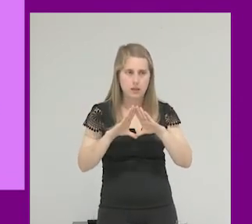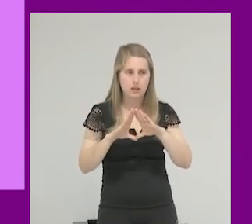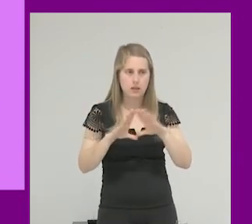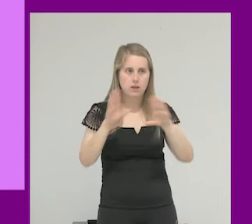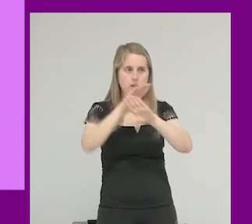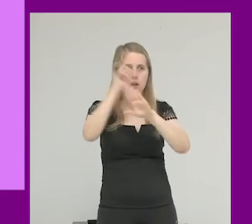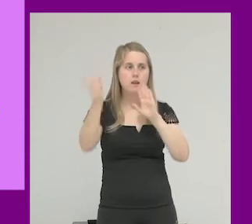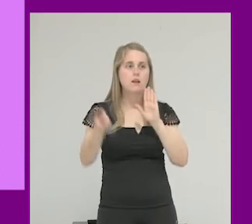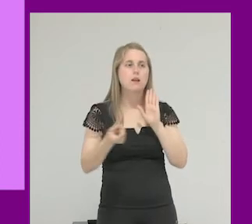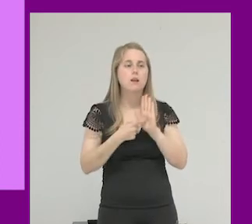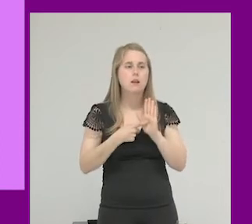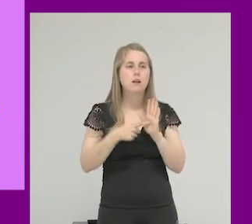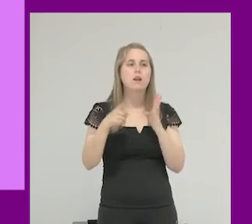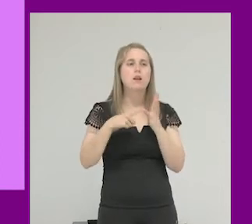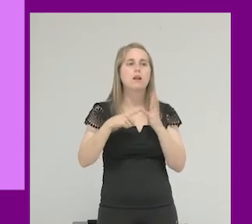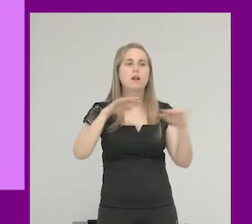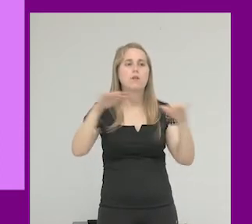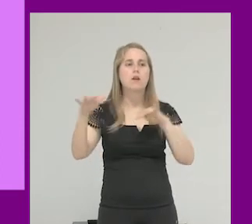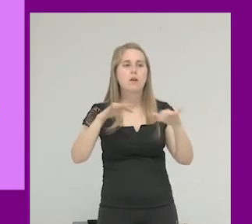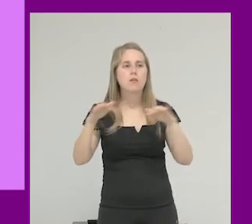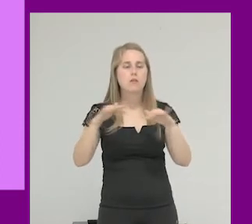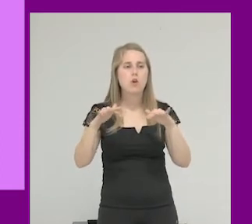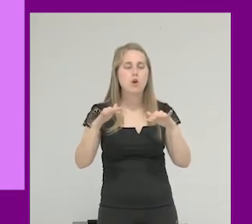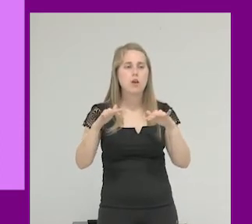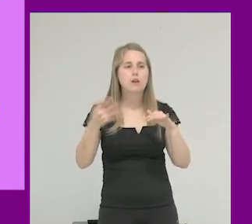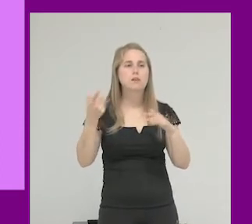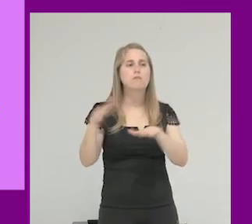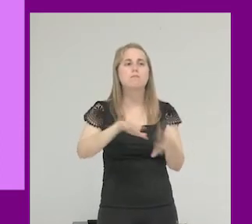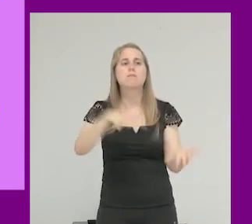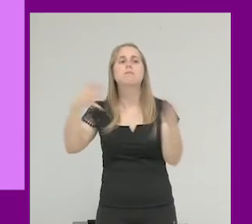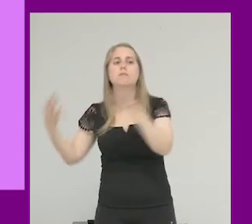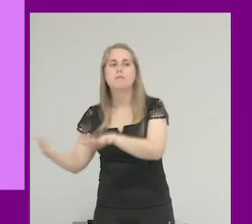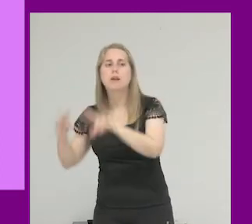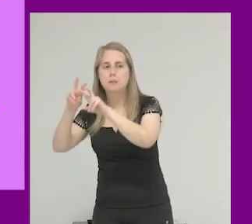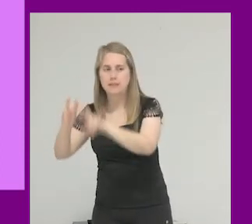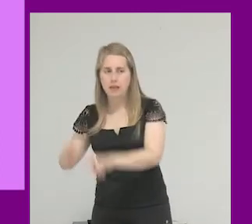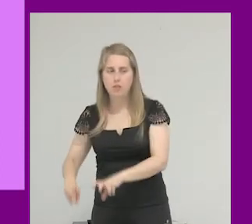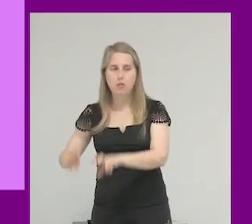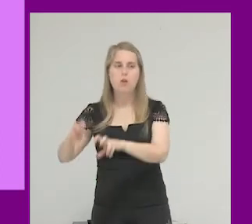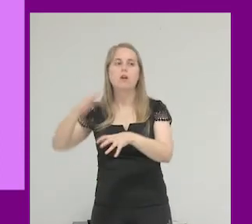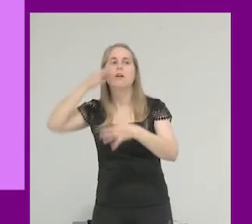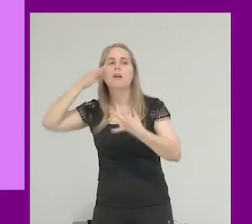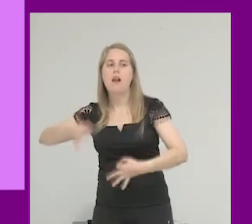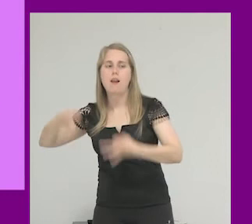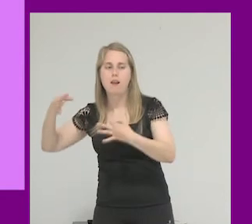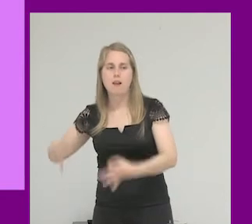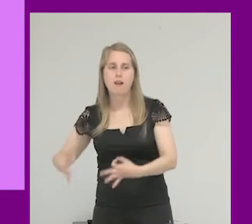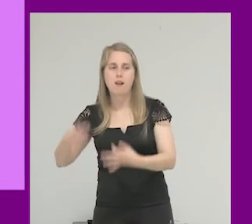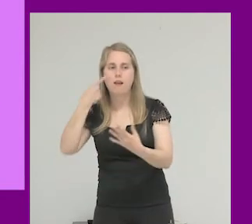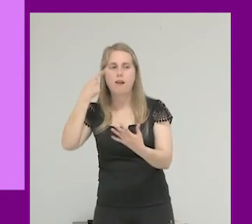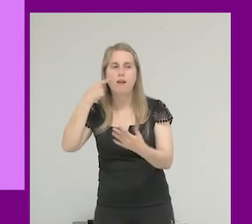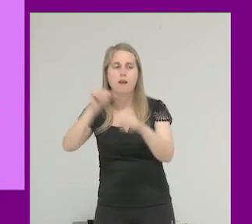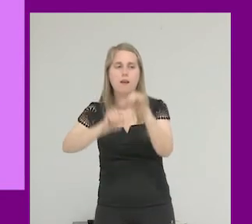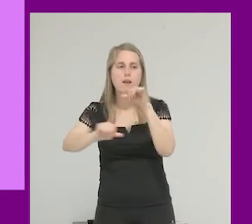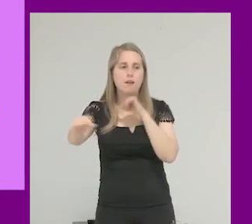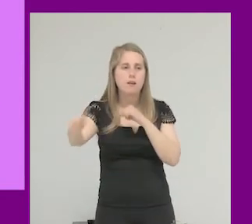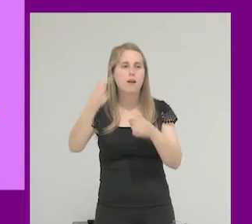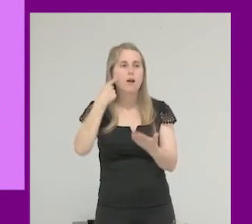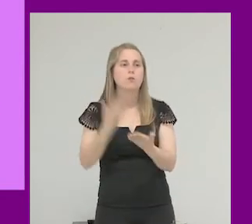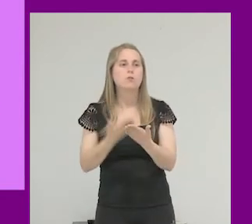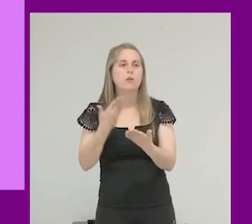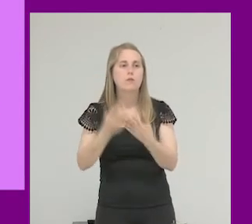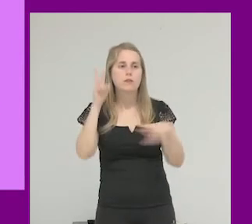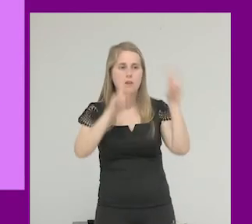finalmente, identificar acciones para la transferencia de esta investigación en la práctica, de cara a visibilizar la